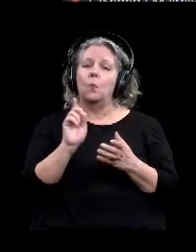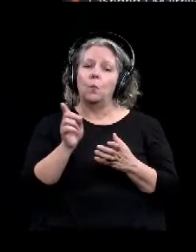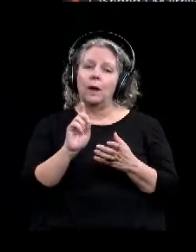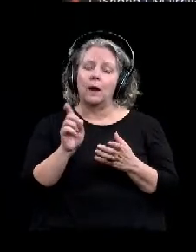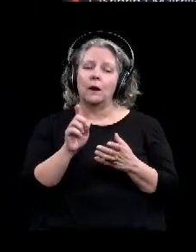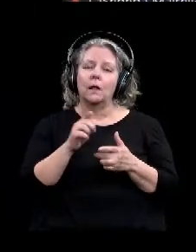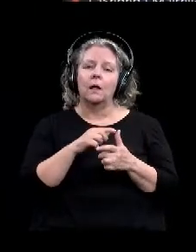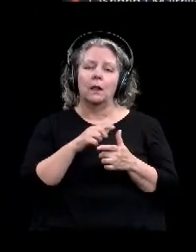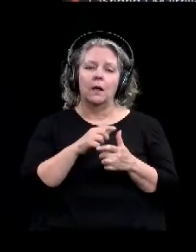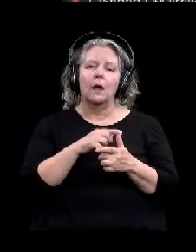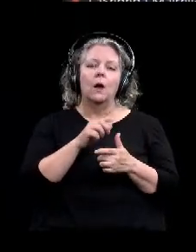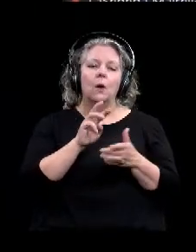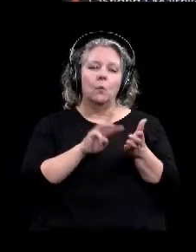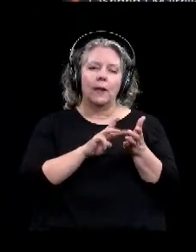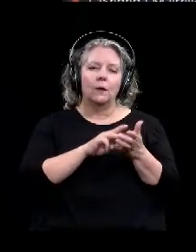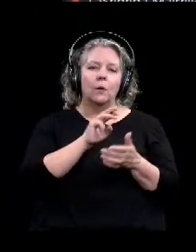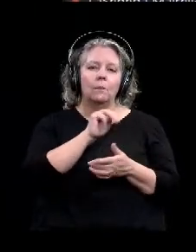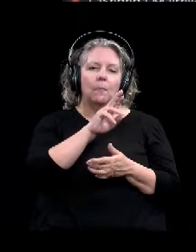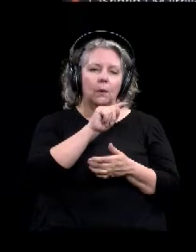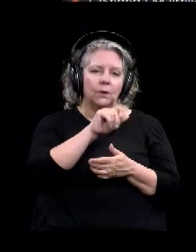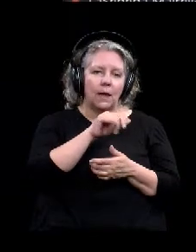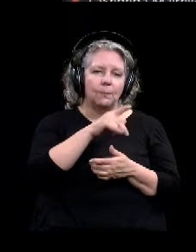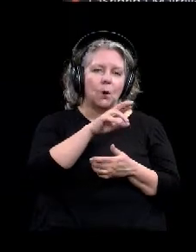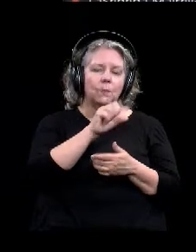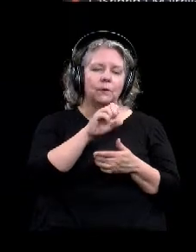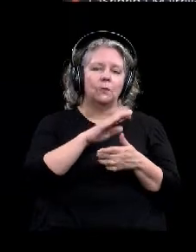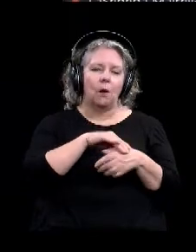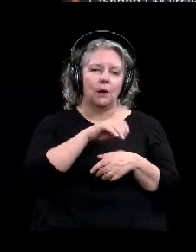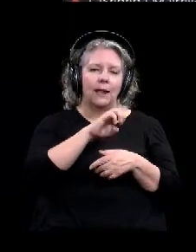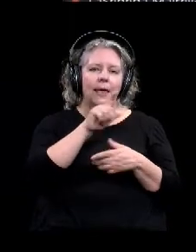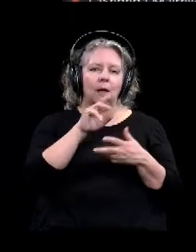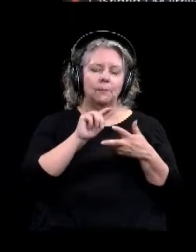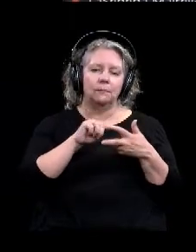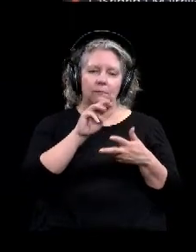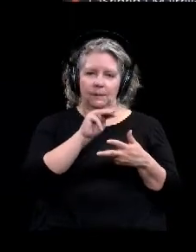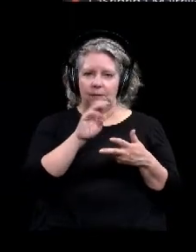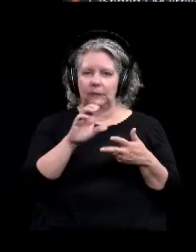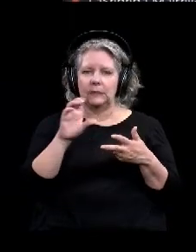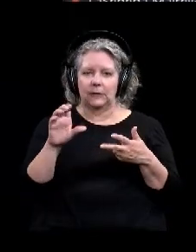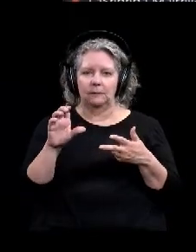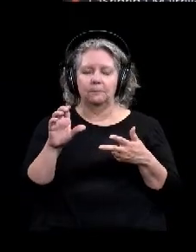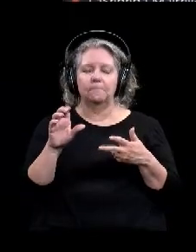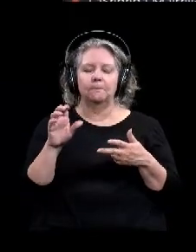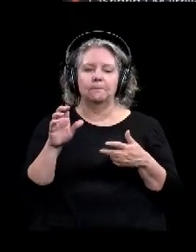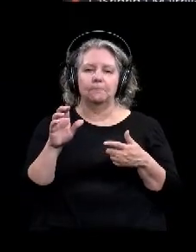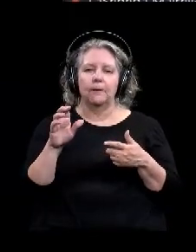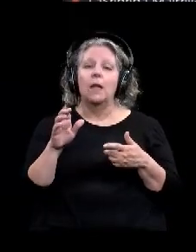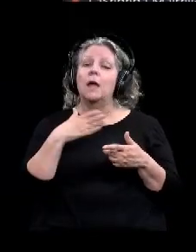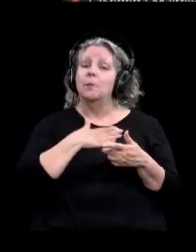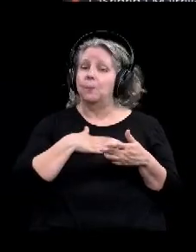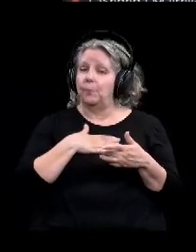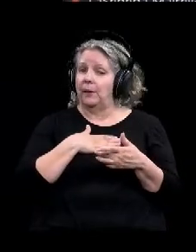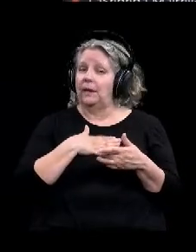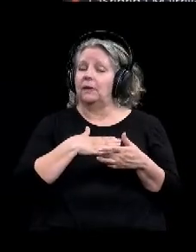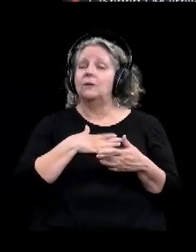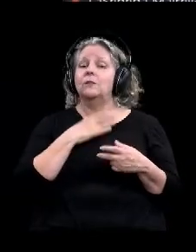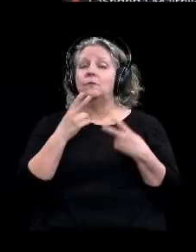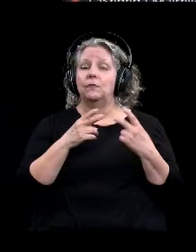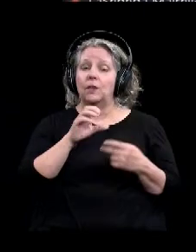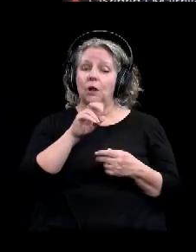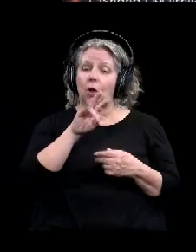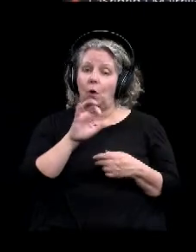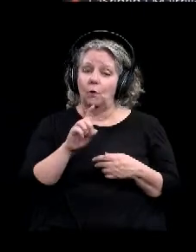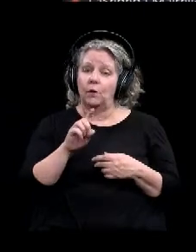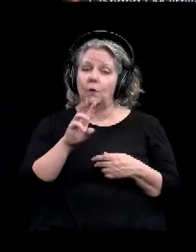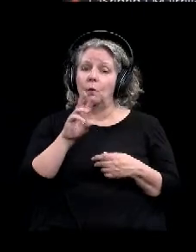en el que mining en el colegio comentario allí están allí pueden ver el hueco